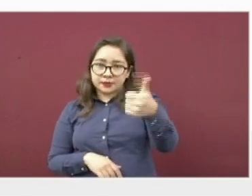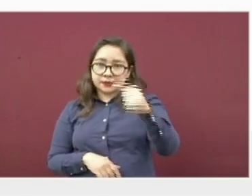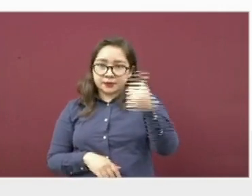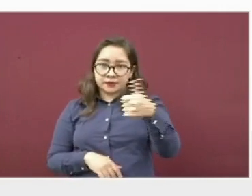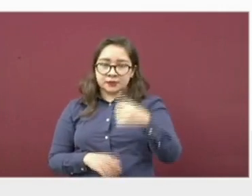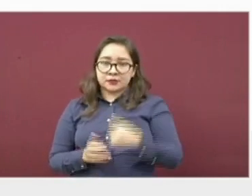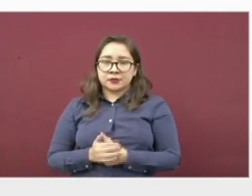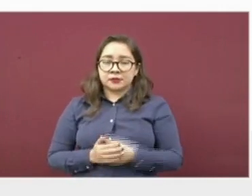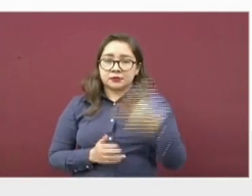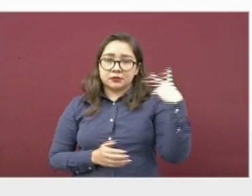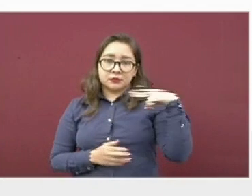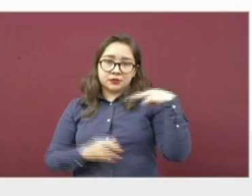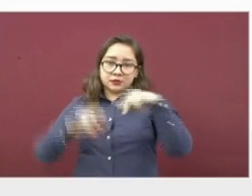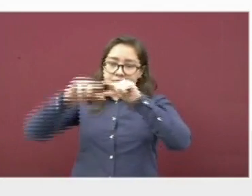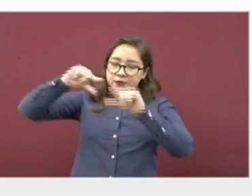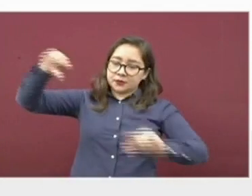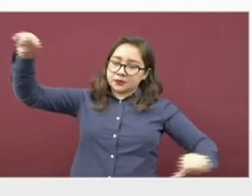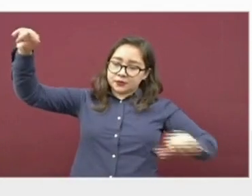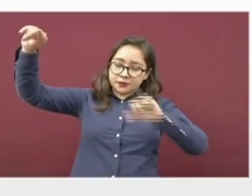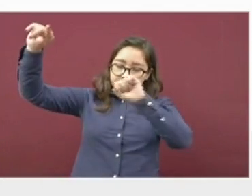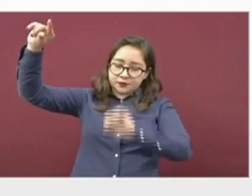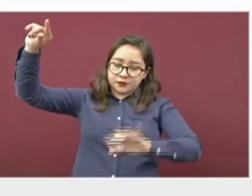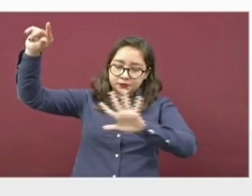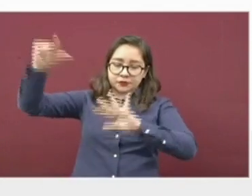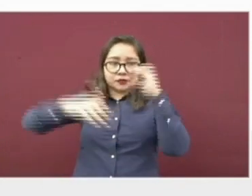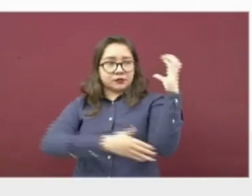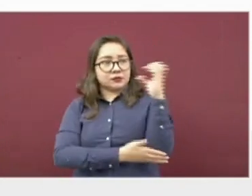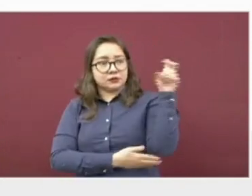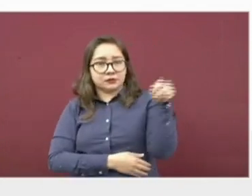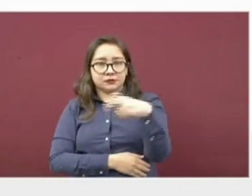En la región sur, Coatzacoalcos reporta ya